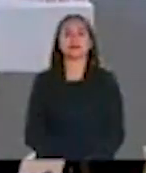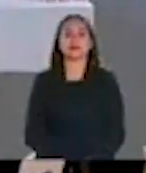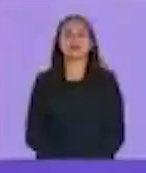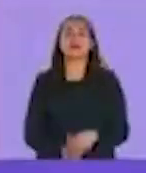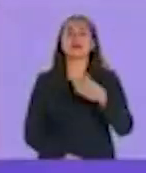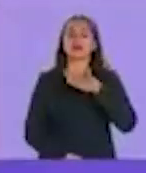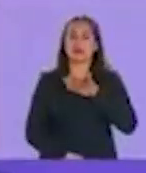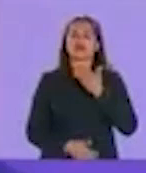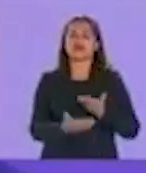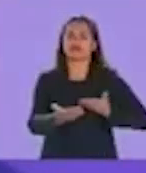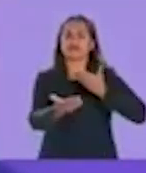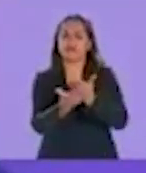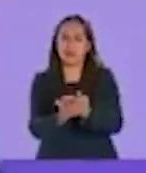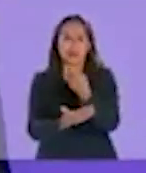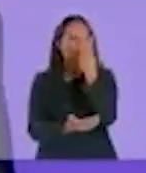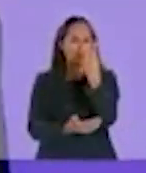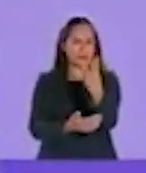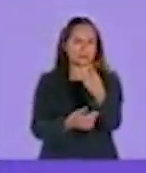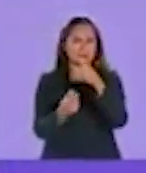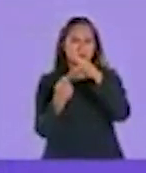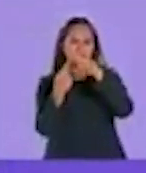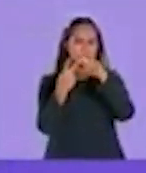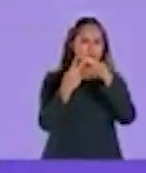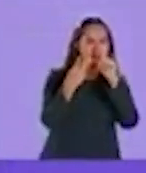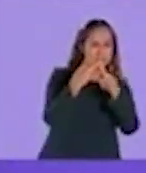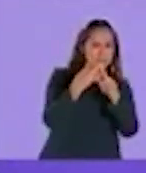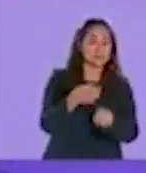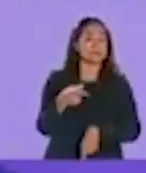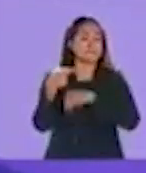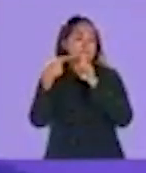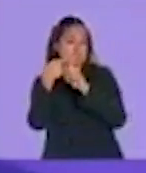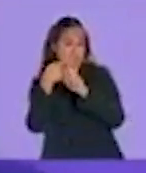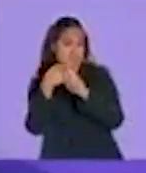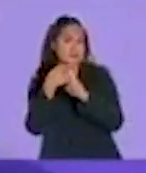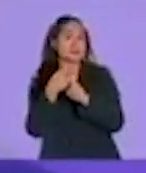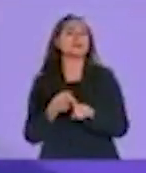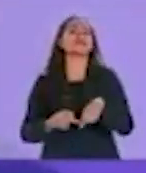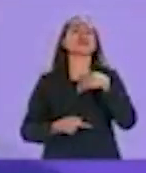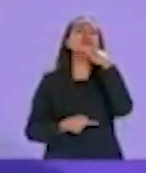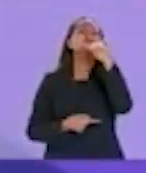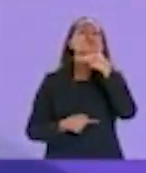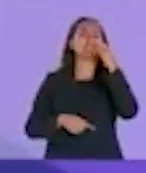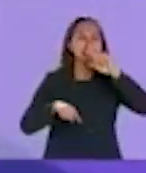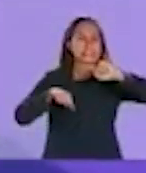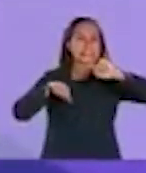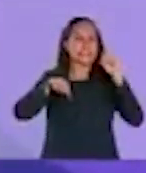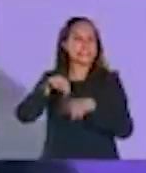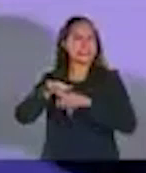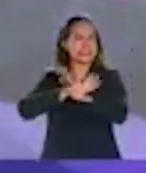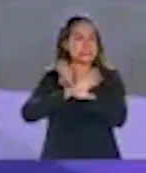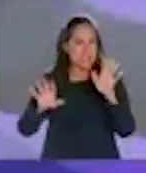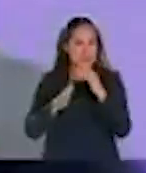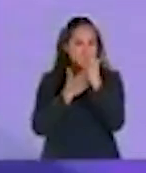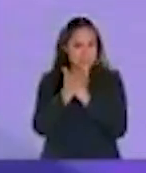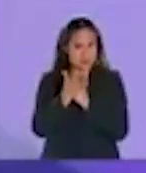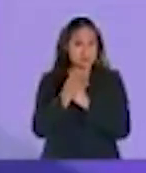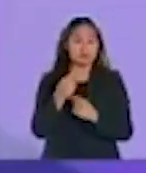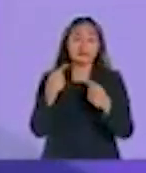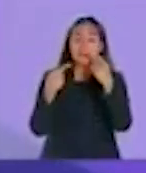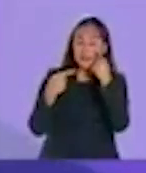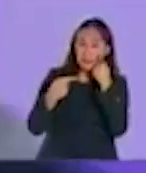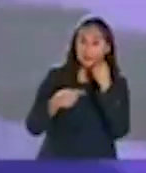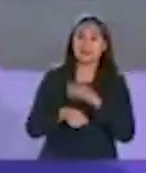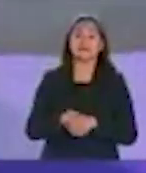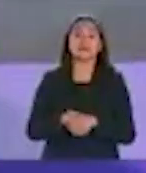tres cosas primero insisto en acabar con la corrupción miren este se